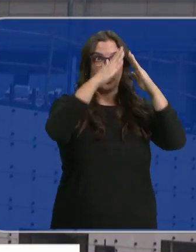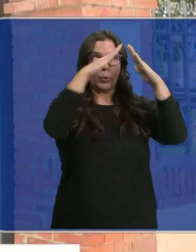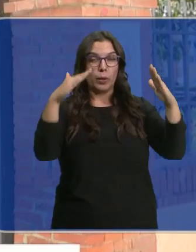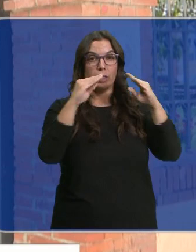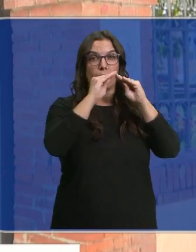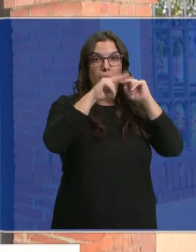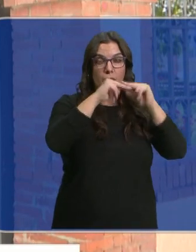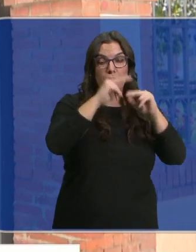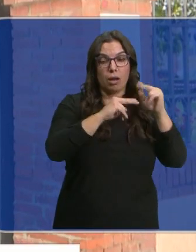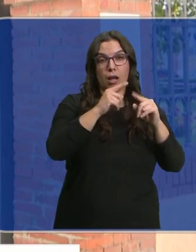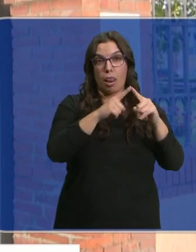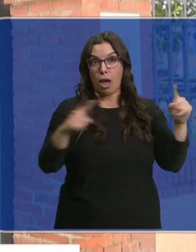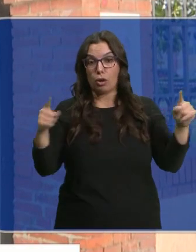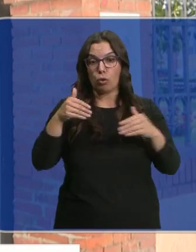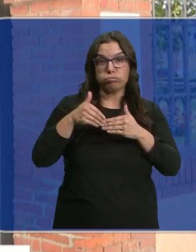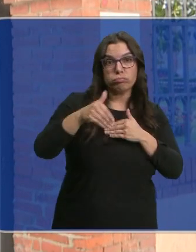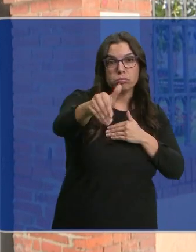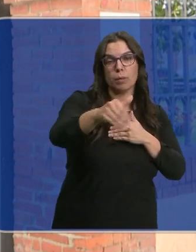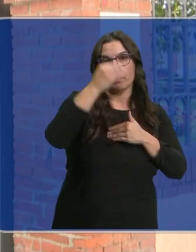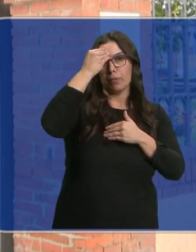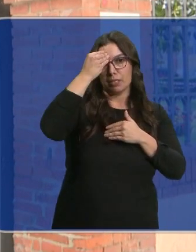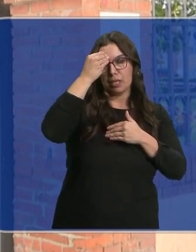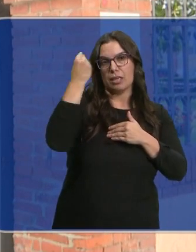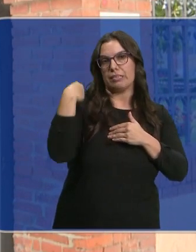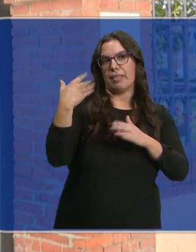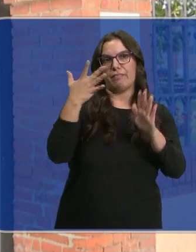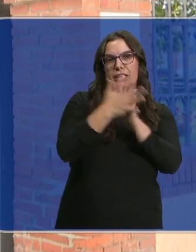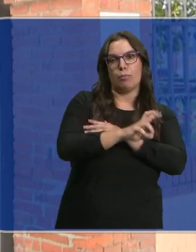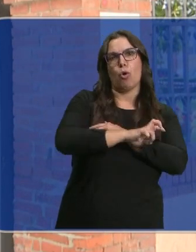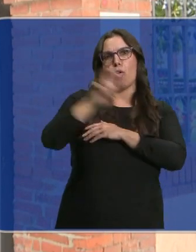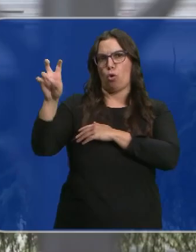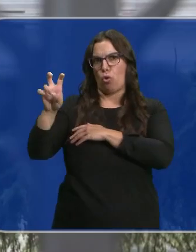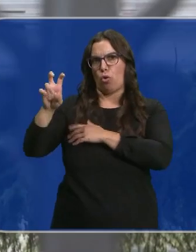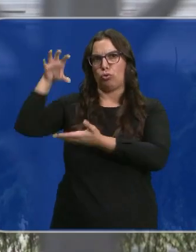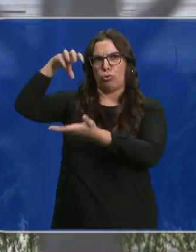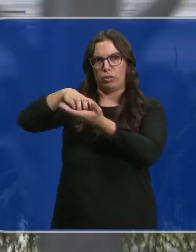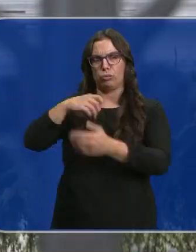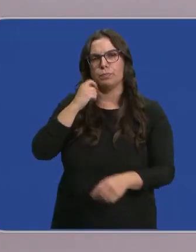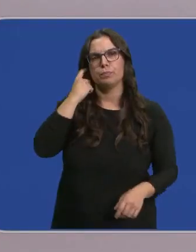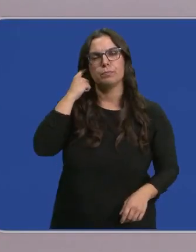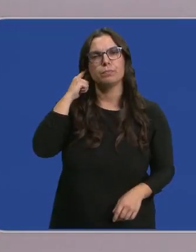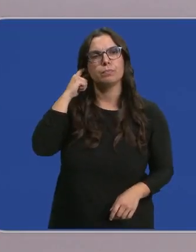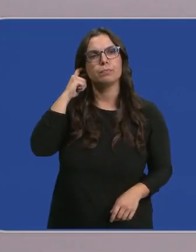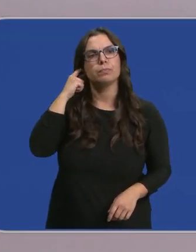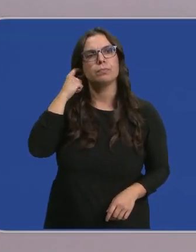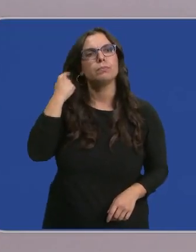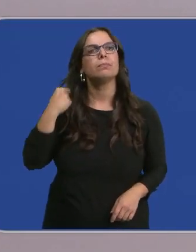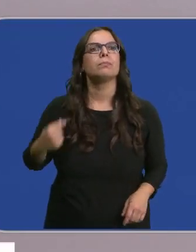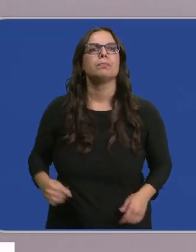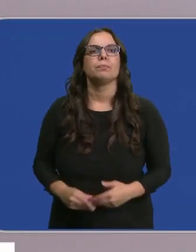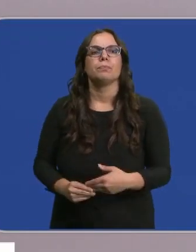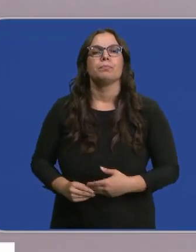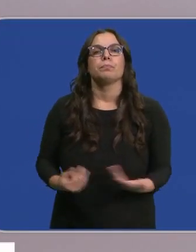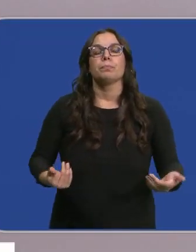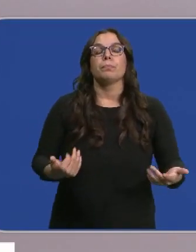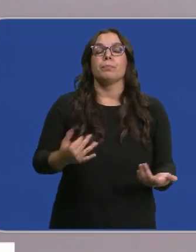cubierta, tendrían que pensar en reubicarlos en otras localizaciones. La idea es que en